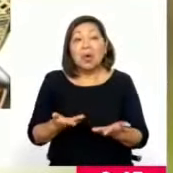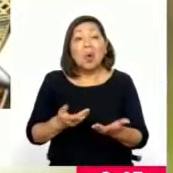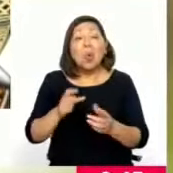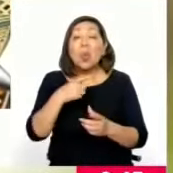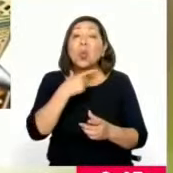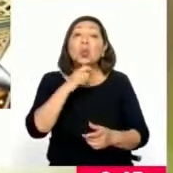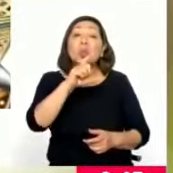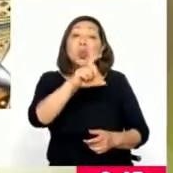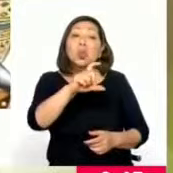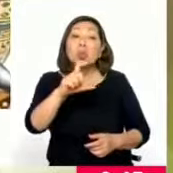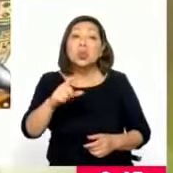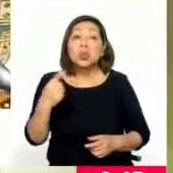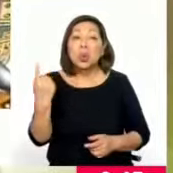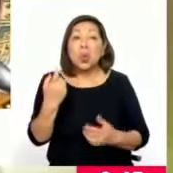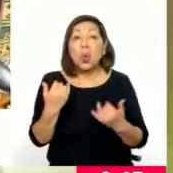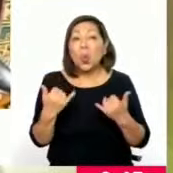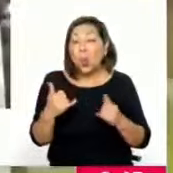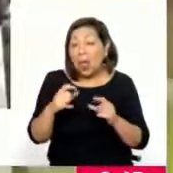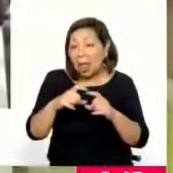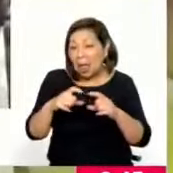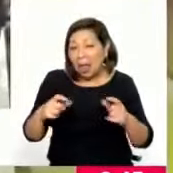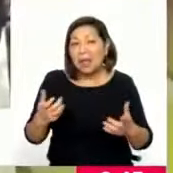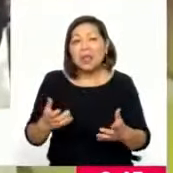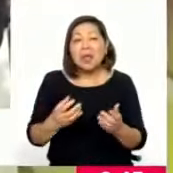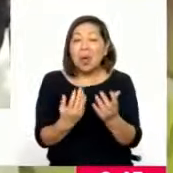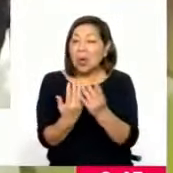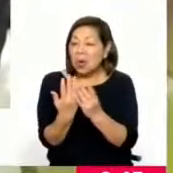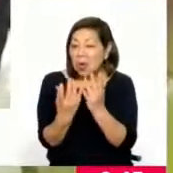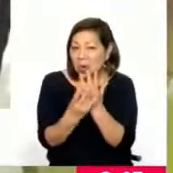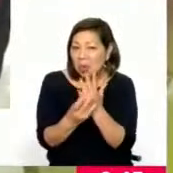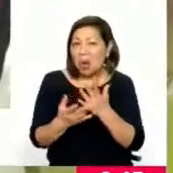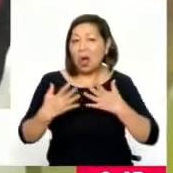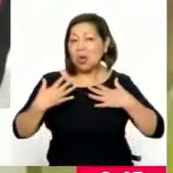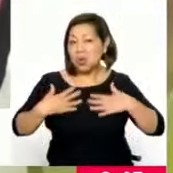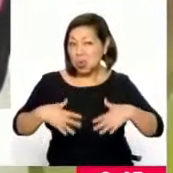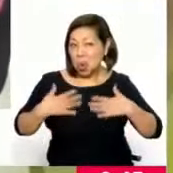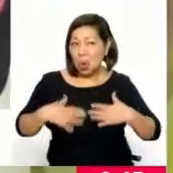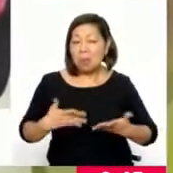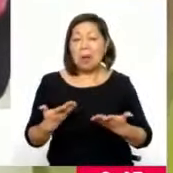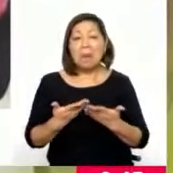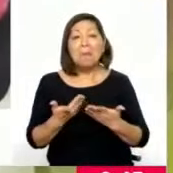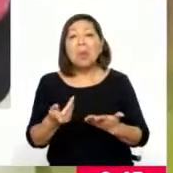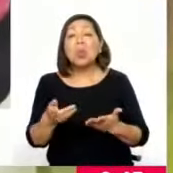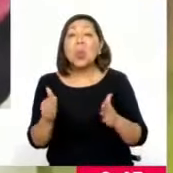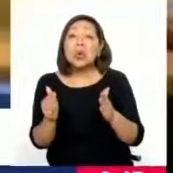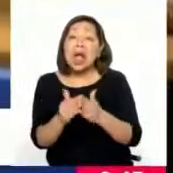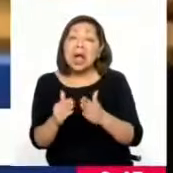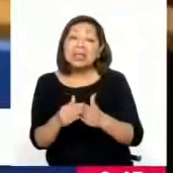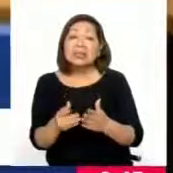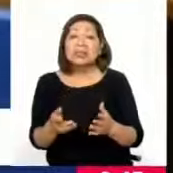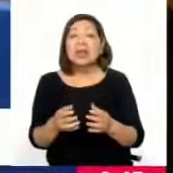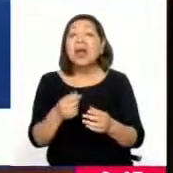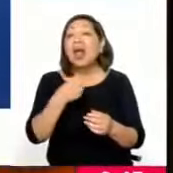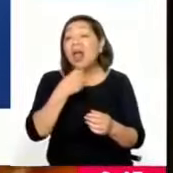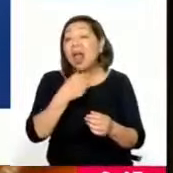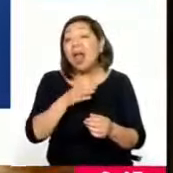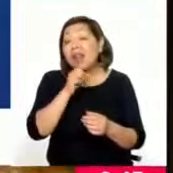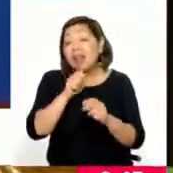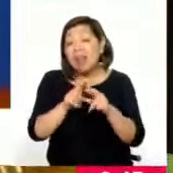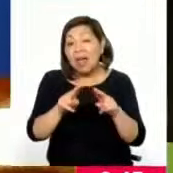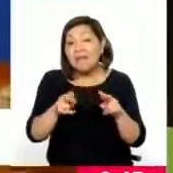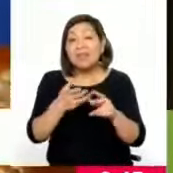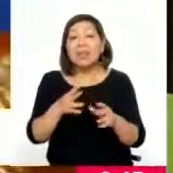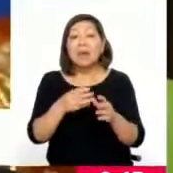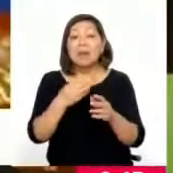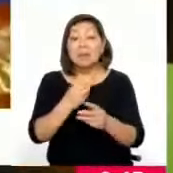colección y piezas únicas de juguetería, joyería, ropa, artículos para el hogar, nacimientos, entre